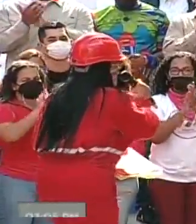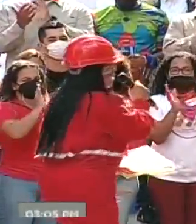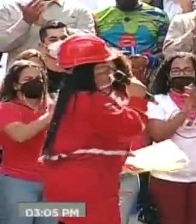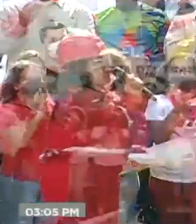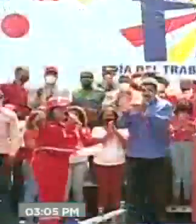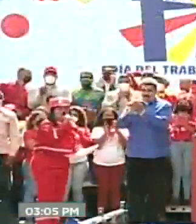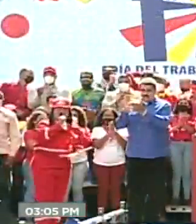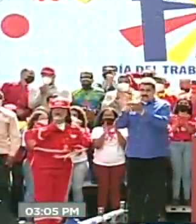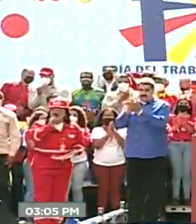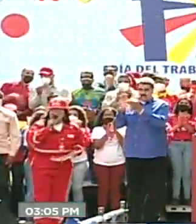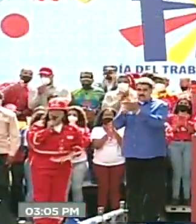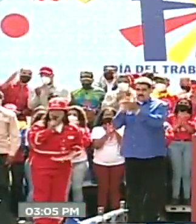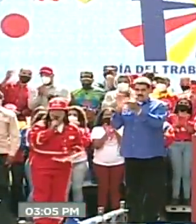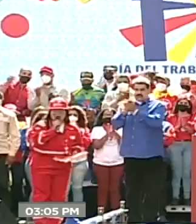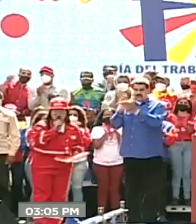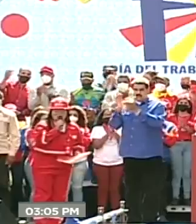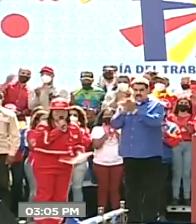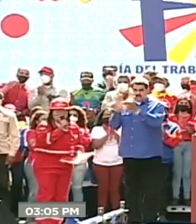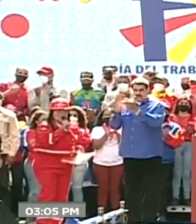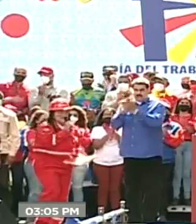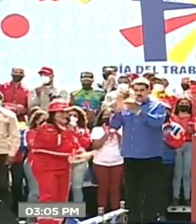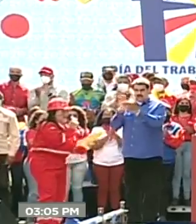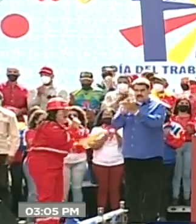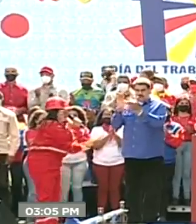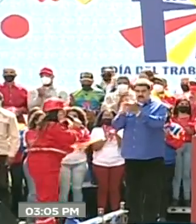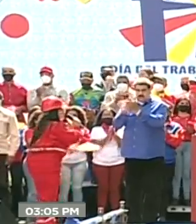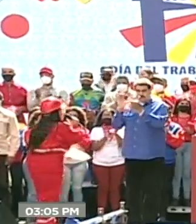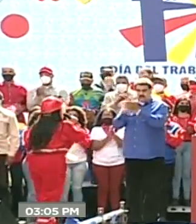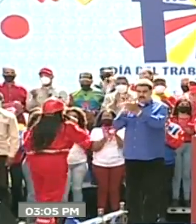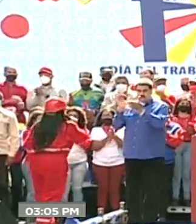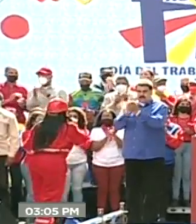Trabajadoras, porque no es cosa fácil